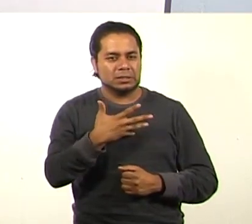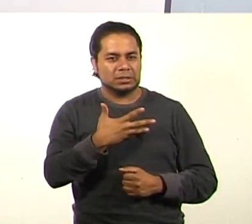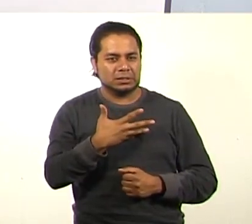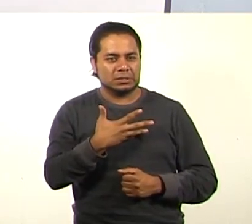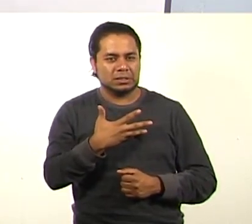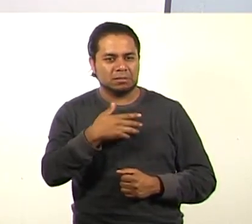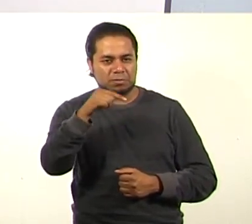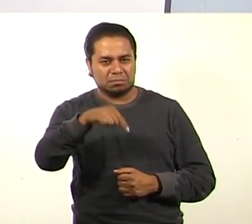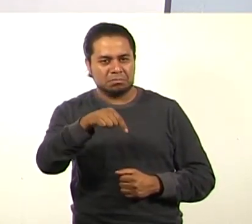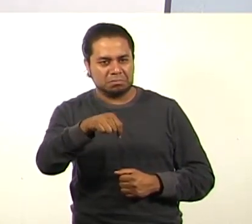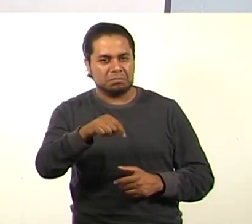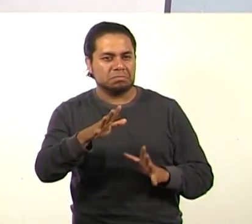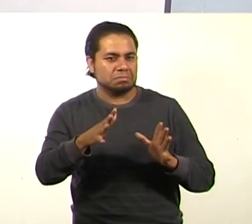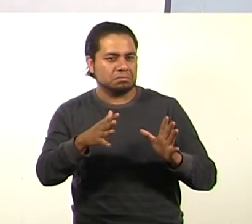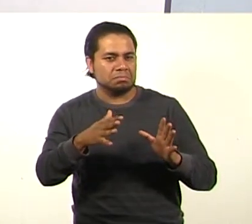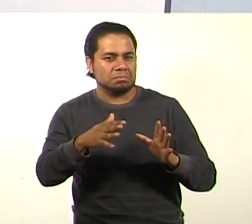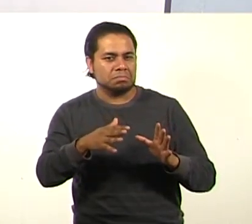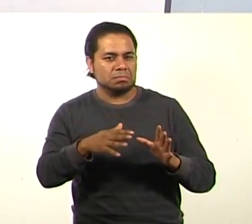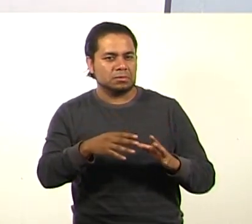que